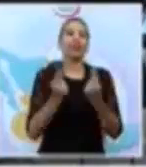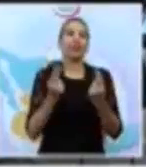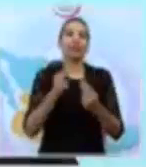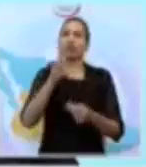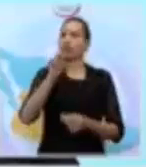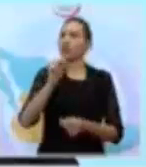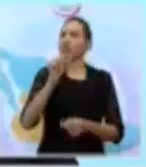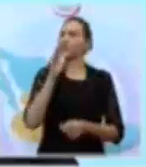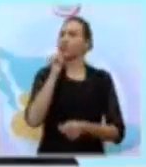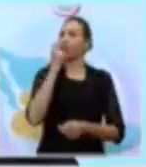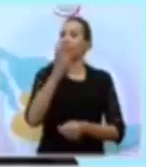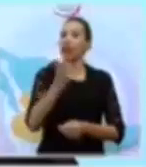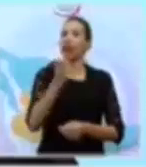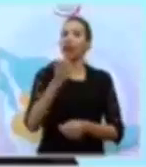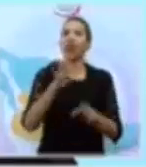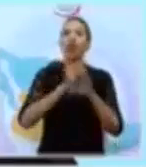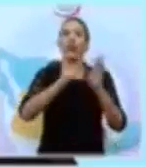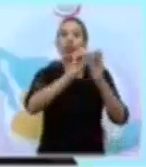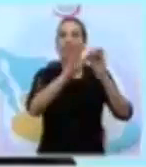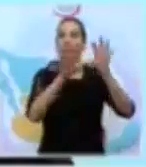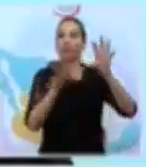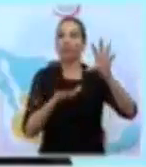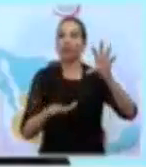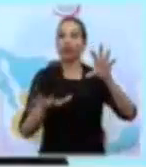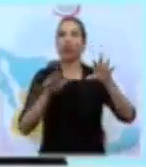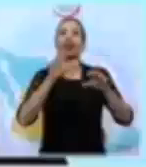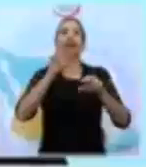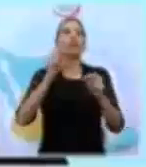así. La distribución no ocurre